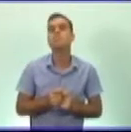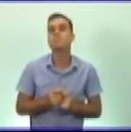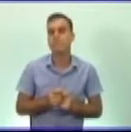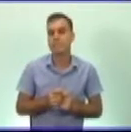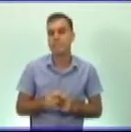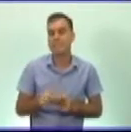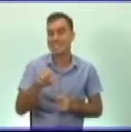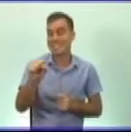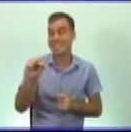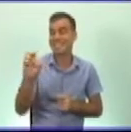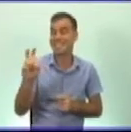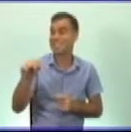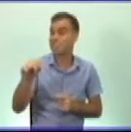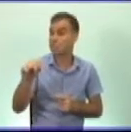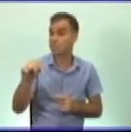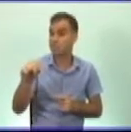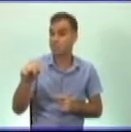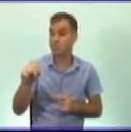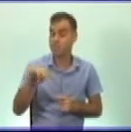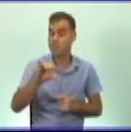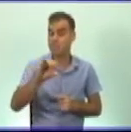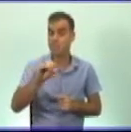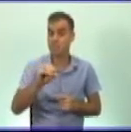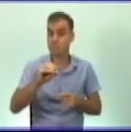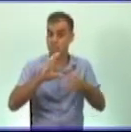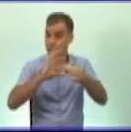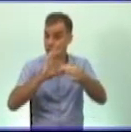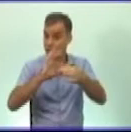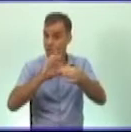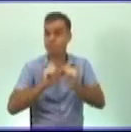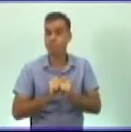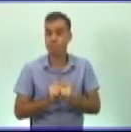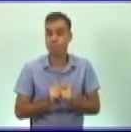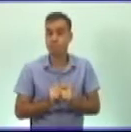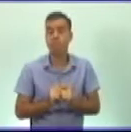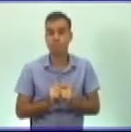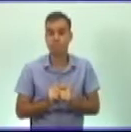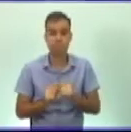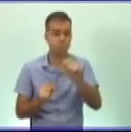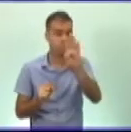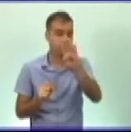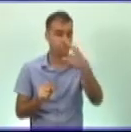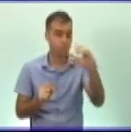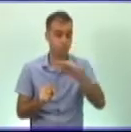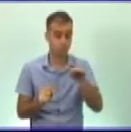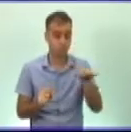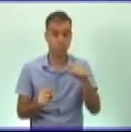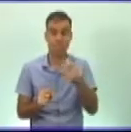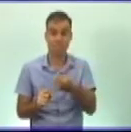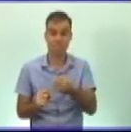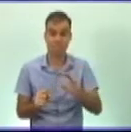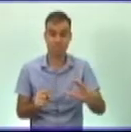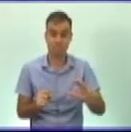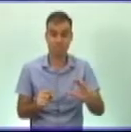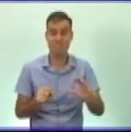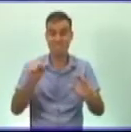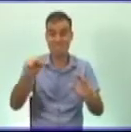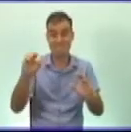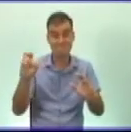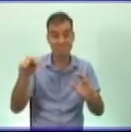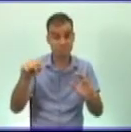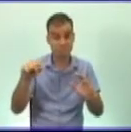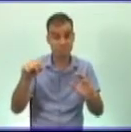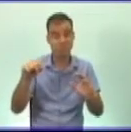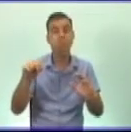el seno de ese ángulo va a ser BC sobre AC. ¿Por qué? Recuerden que el seno es la